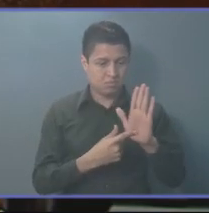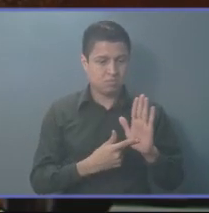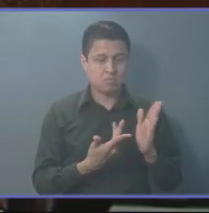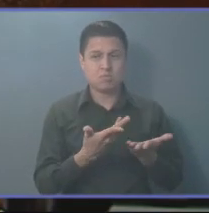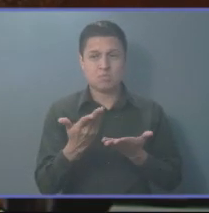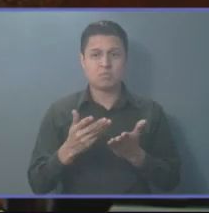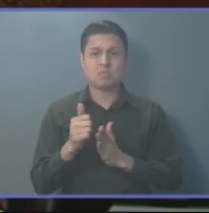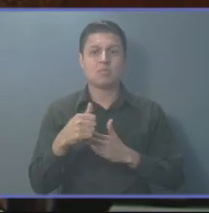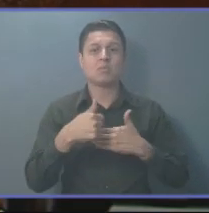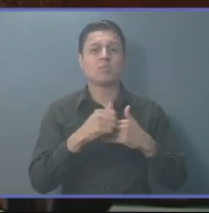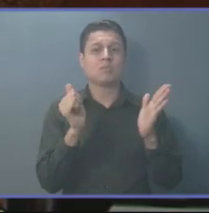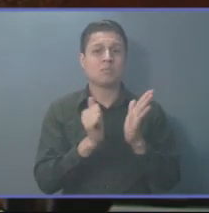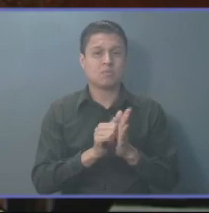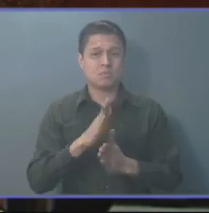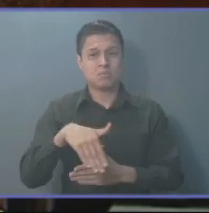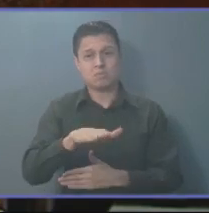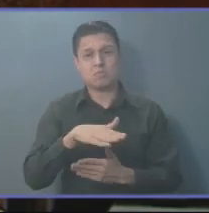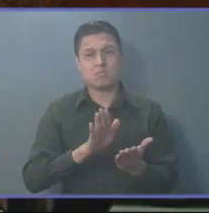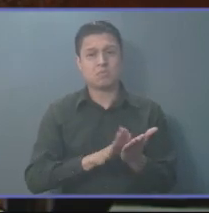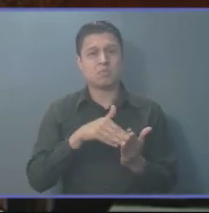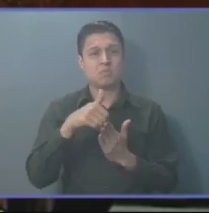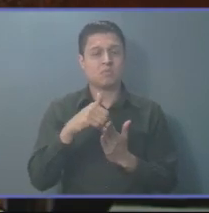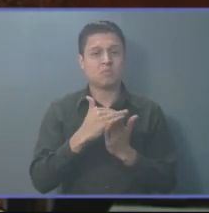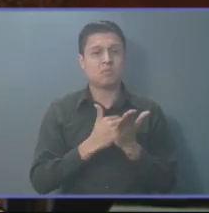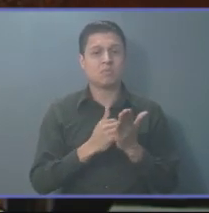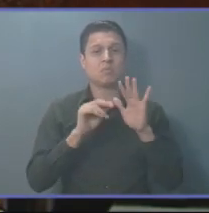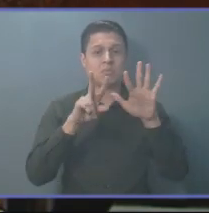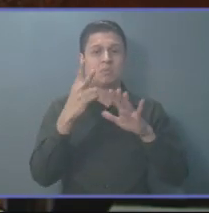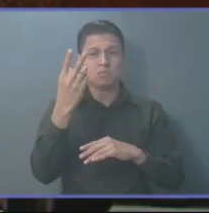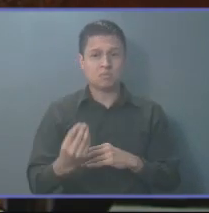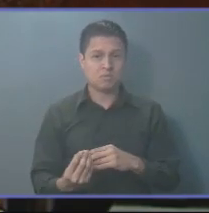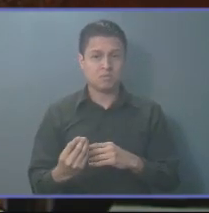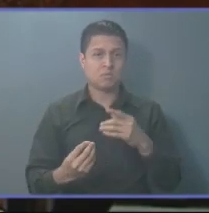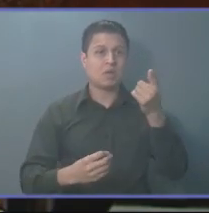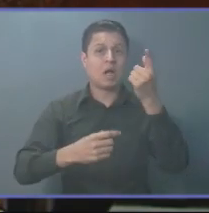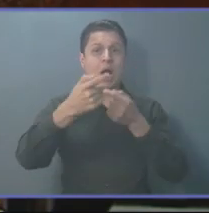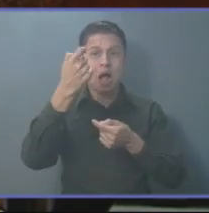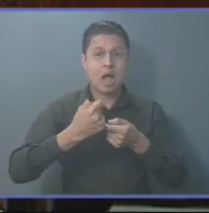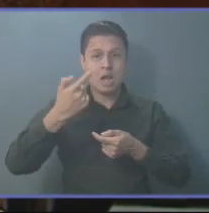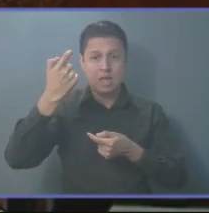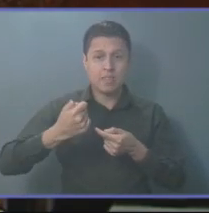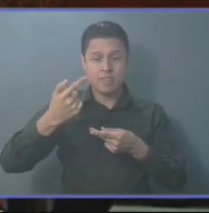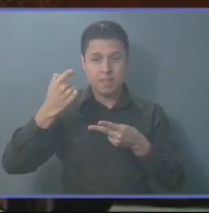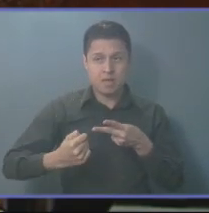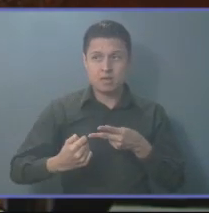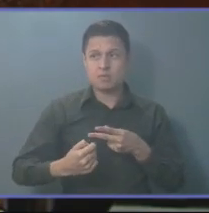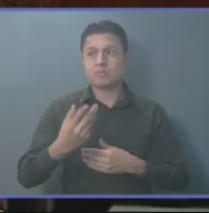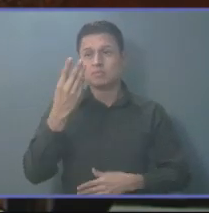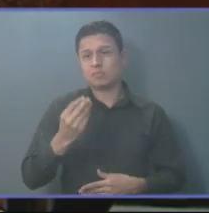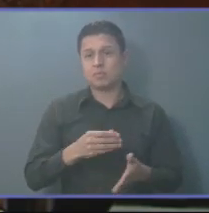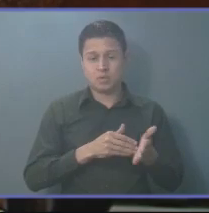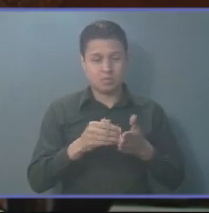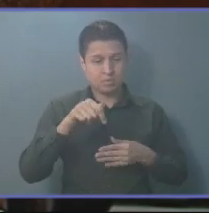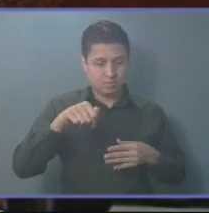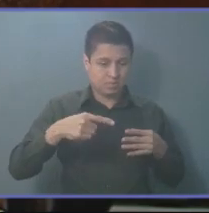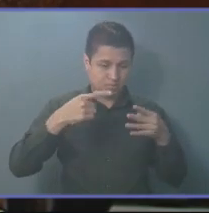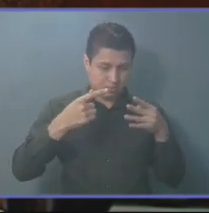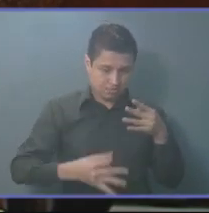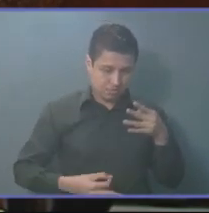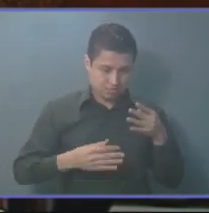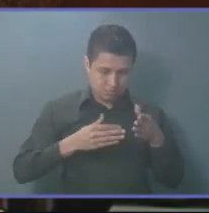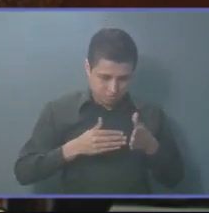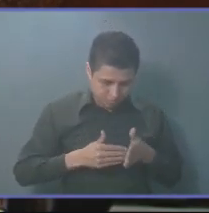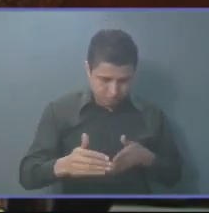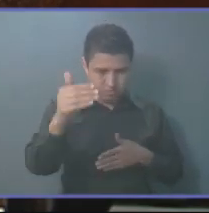Asamblea Legislativa dicho plan en un plazo de 7 días calendarios contados a partir de la vigencia de la